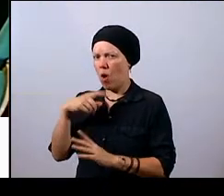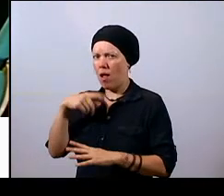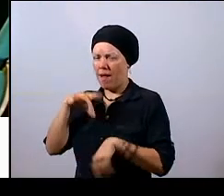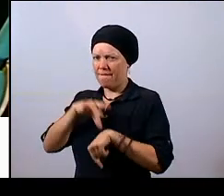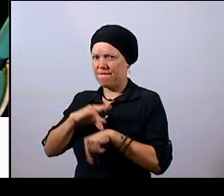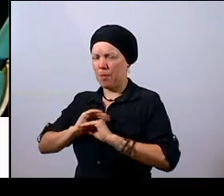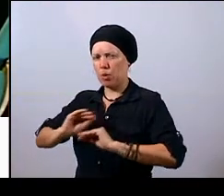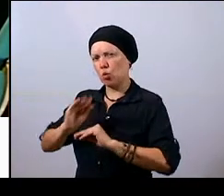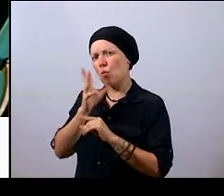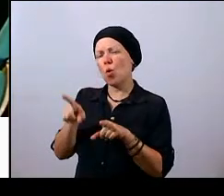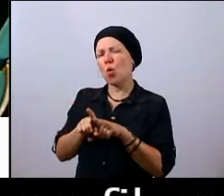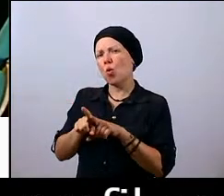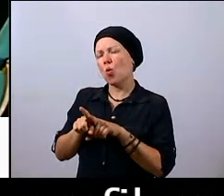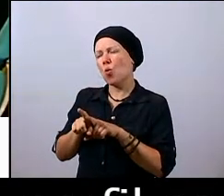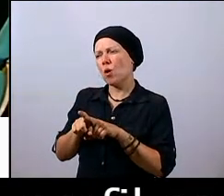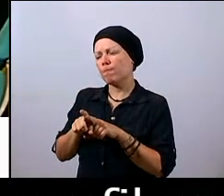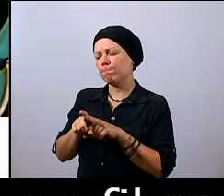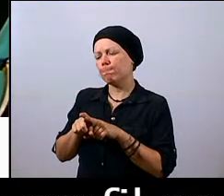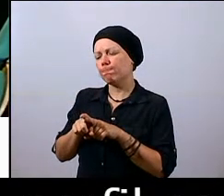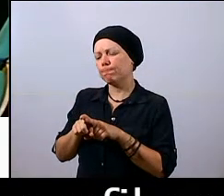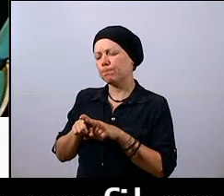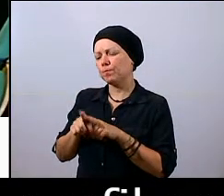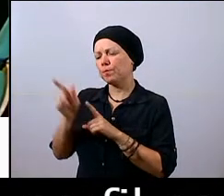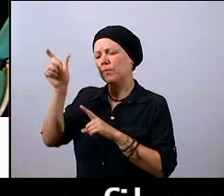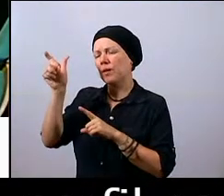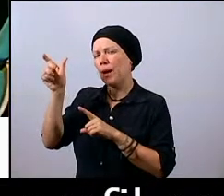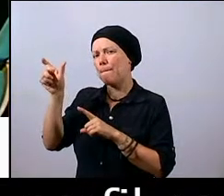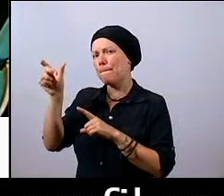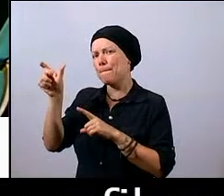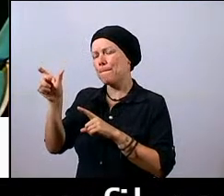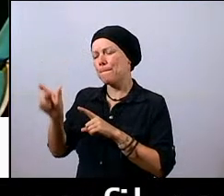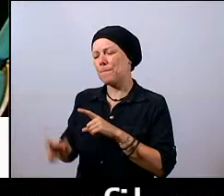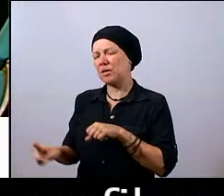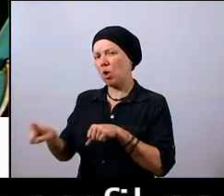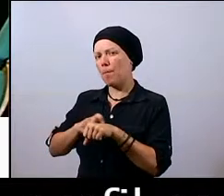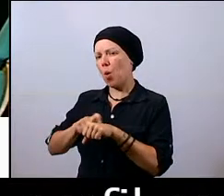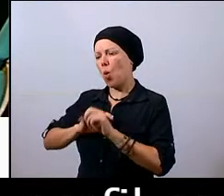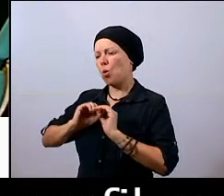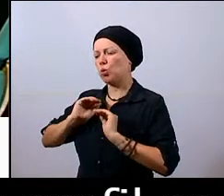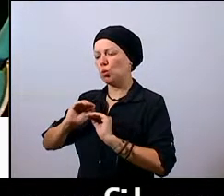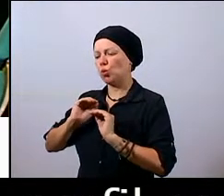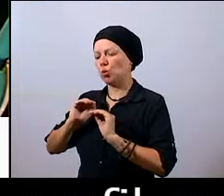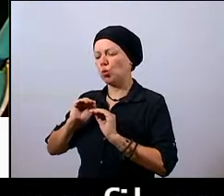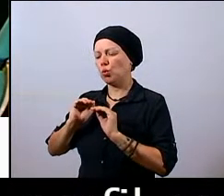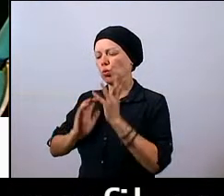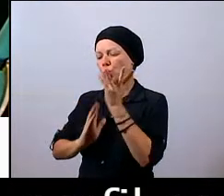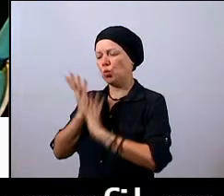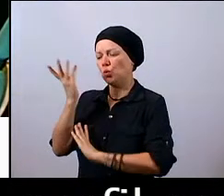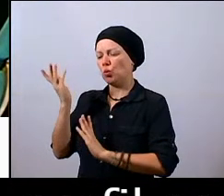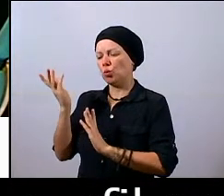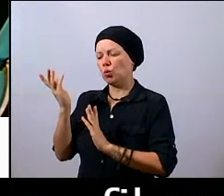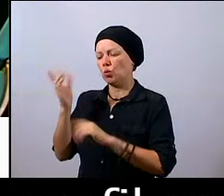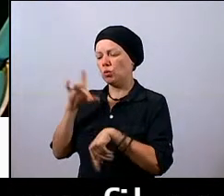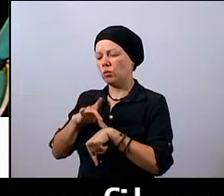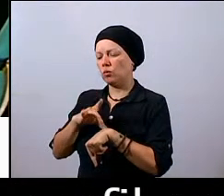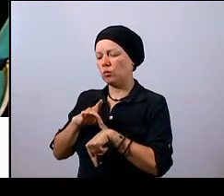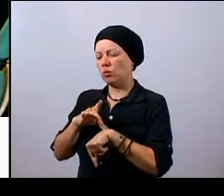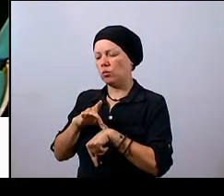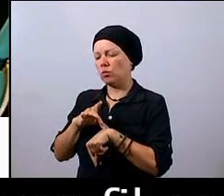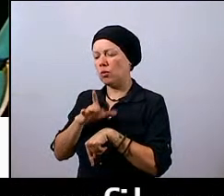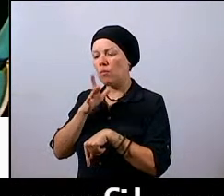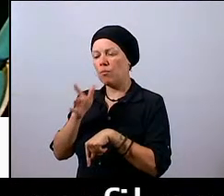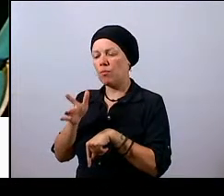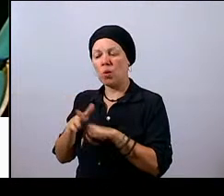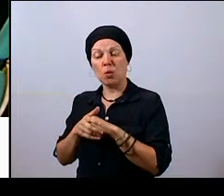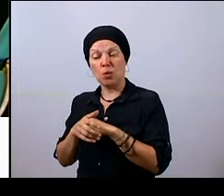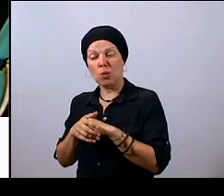más concluyente demostrado que el pirómano como tal es una ínfima cantidad en cuanto a razones, es una ínfima